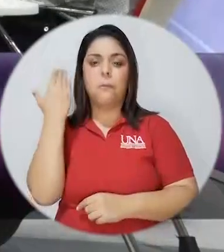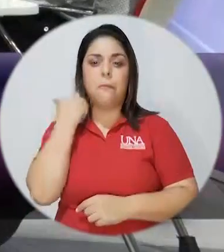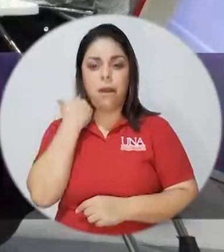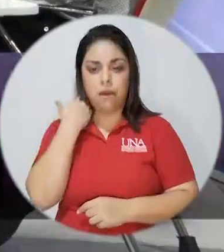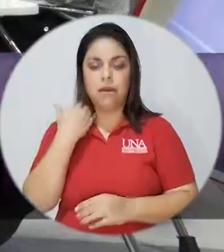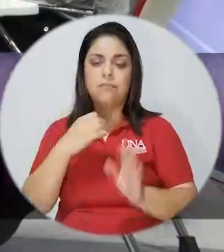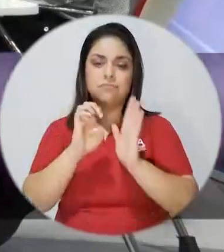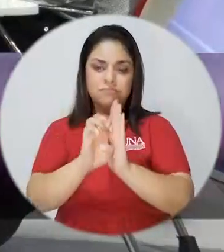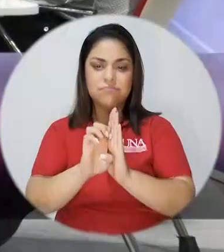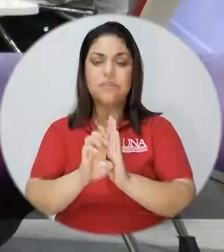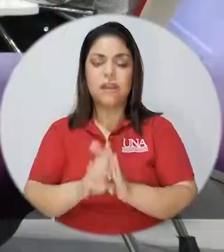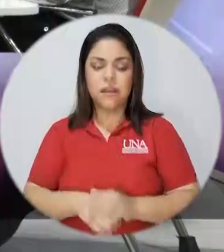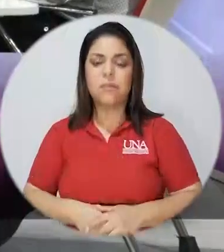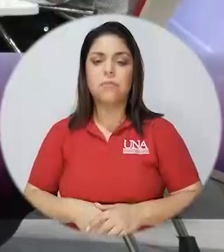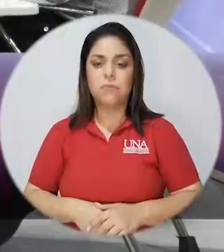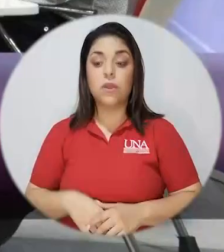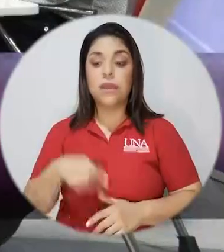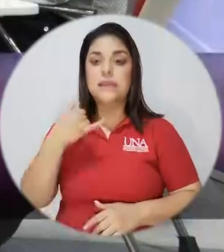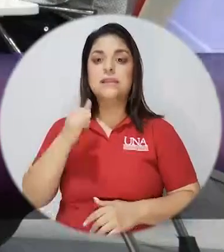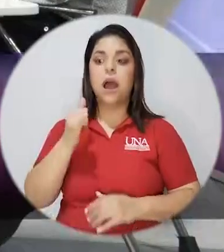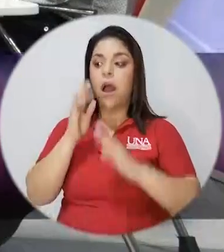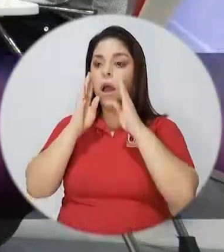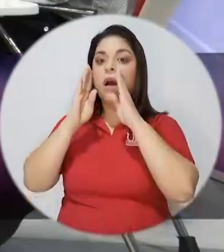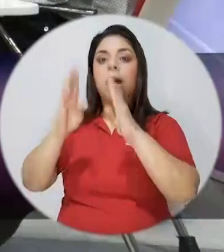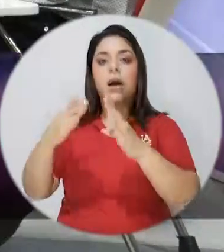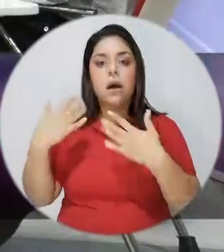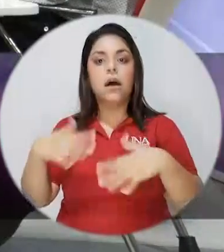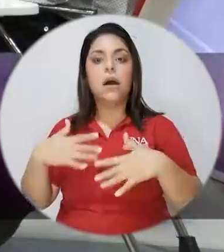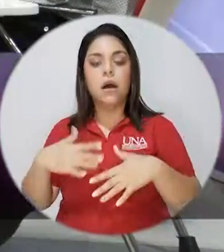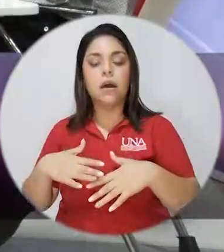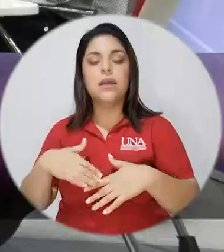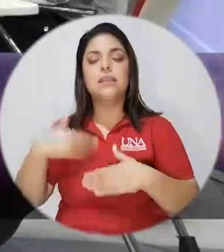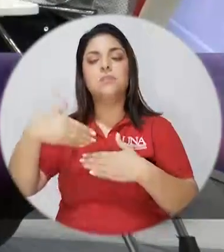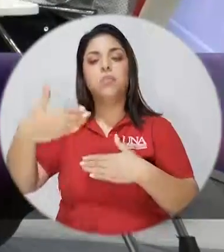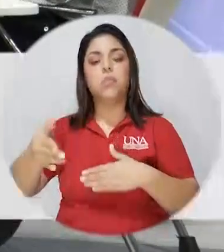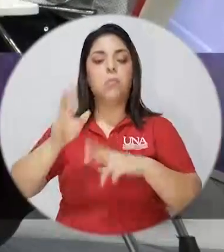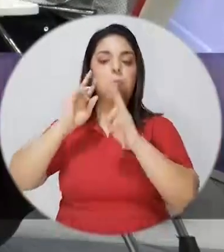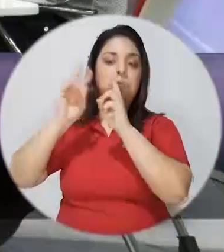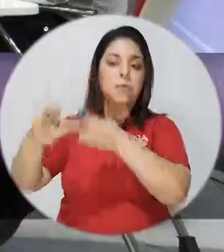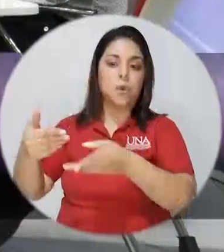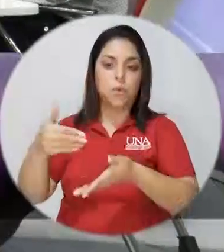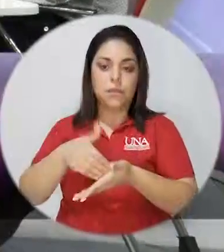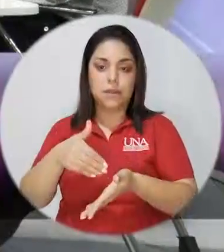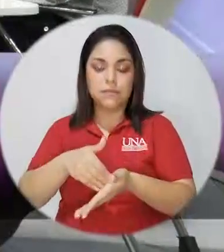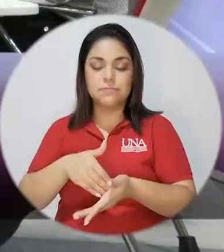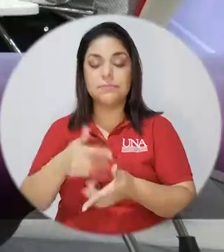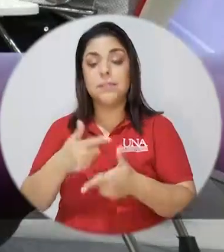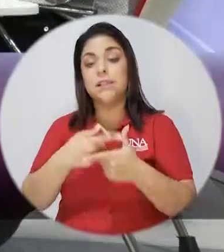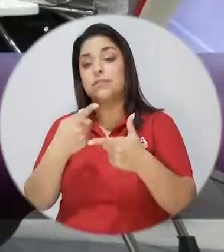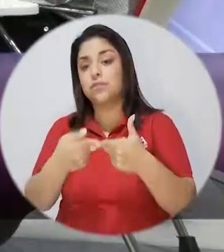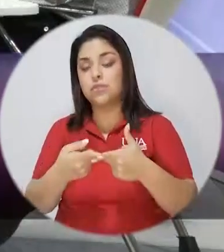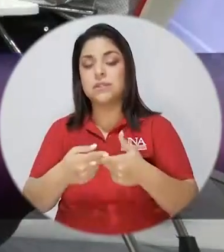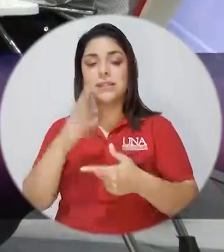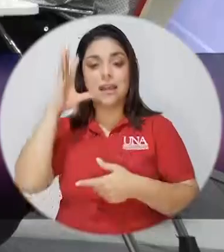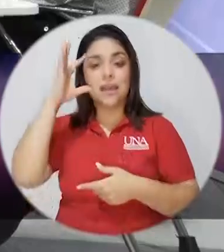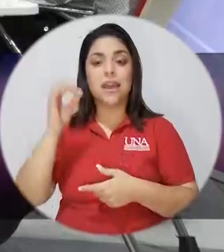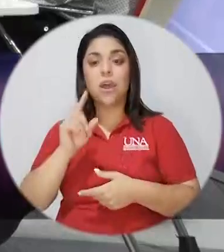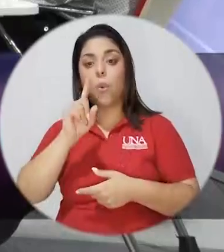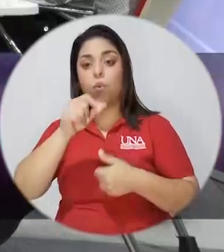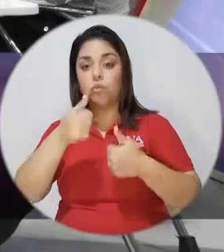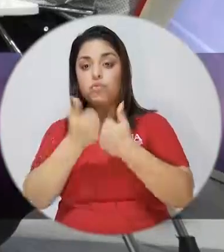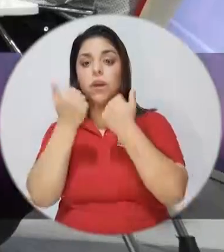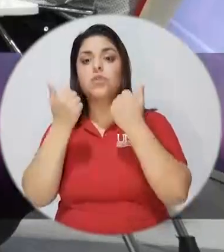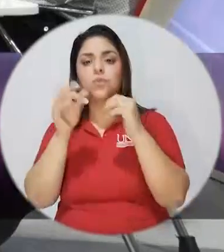chasco, por decirlo de esa forma, es que le ponemos un poquito de atención y luego lo olvidamos. Entonces, yo diría que uno de los retos